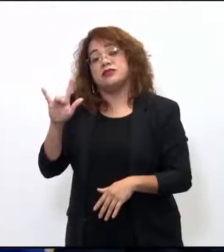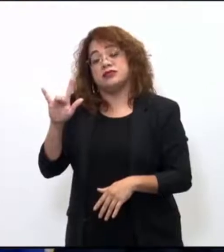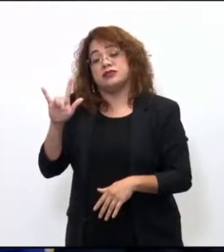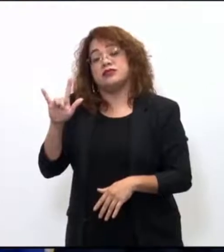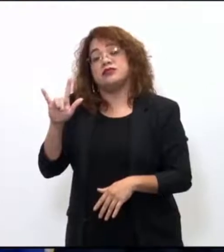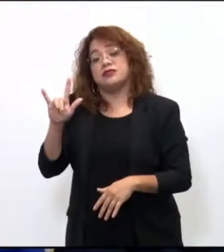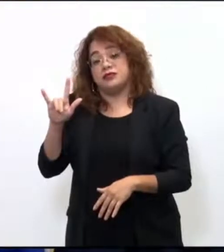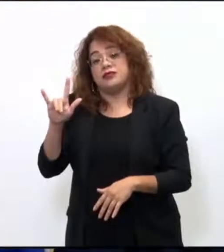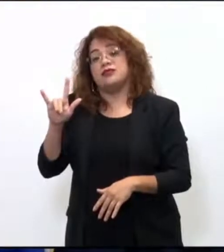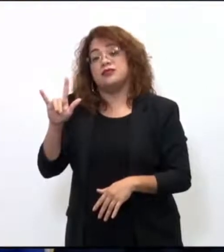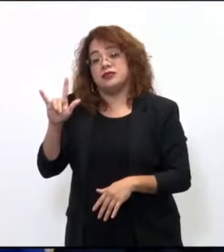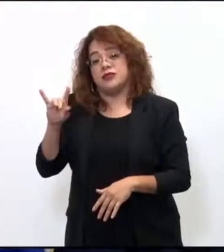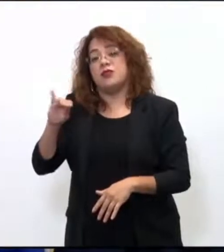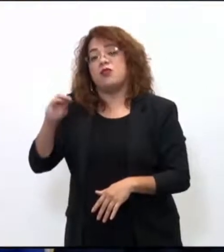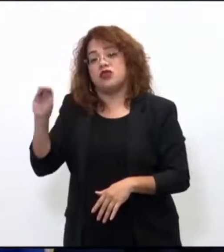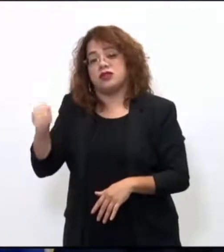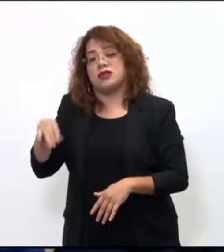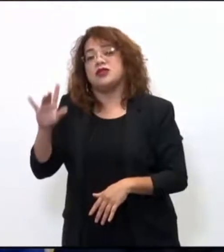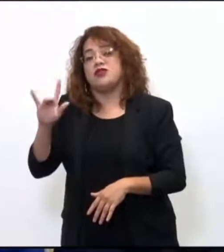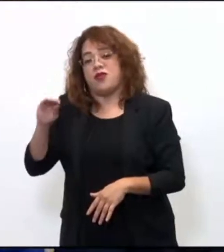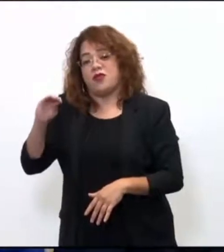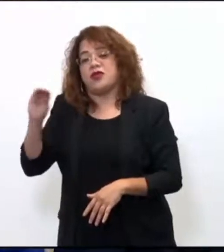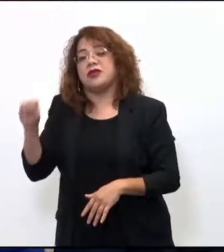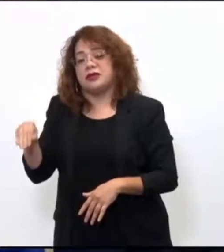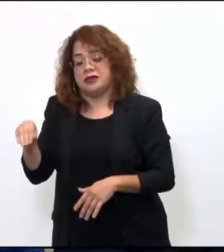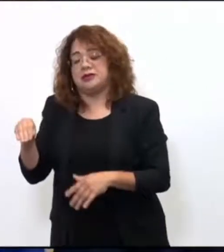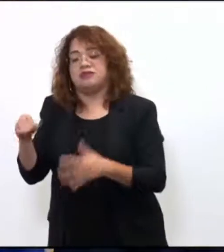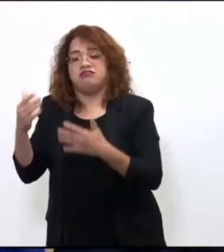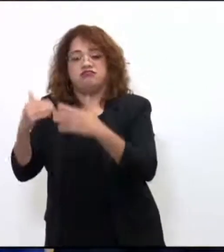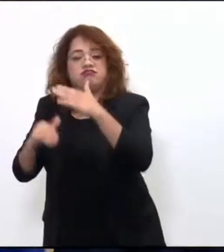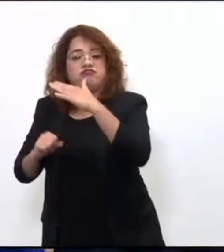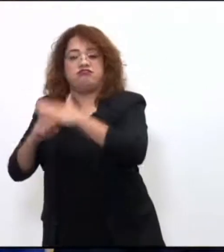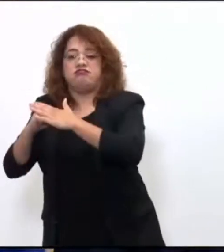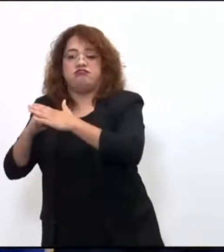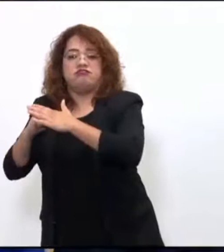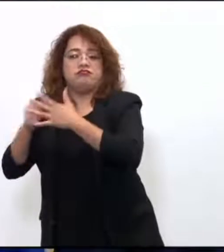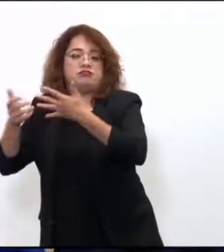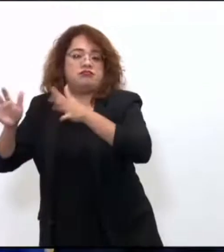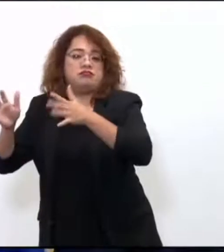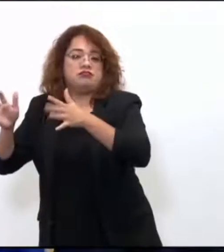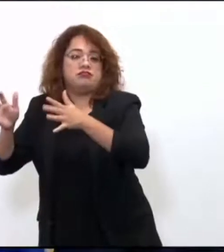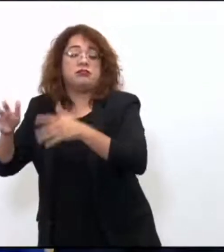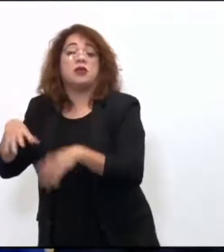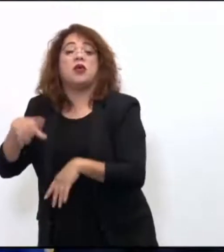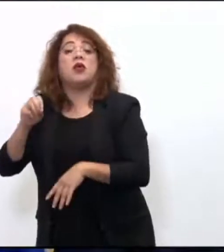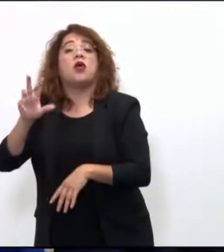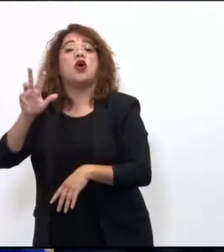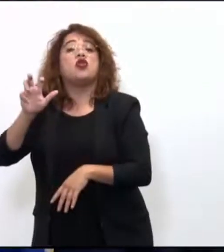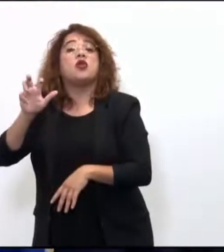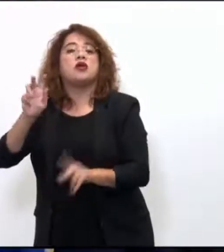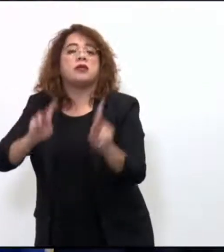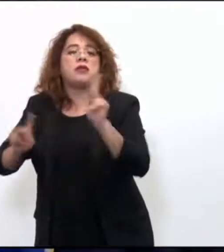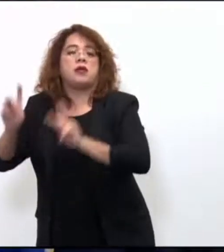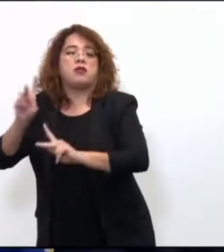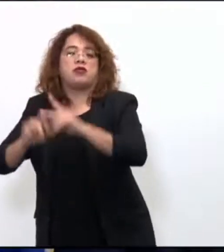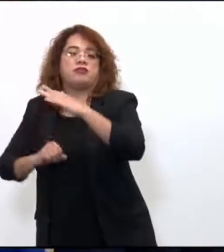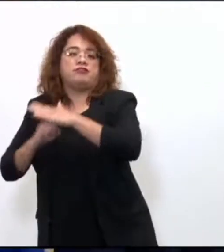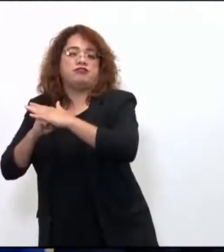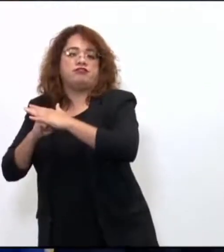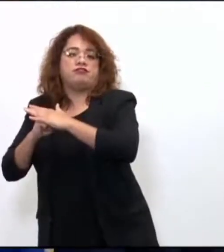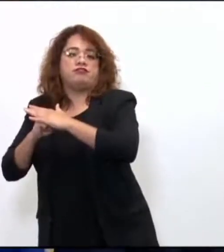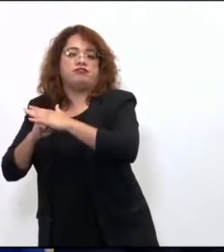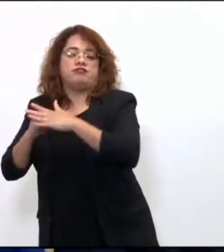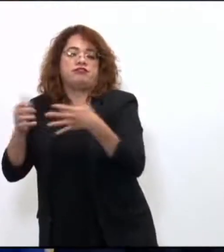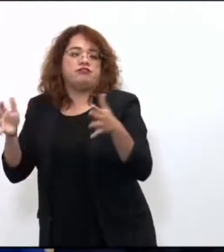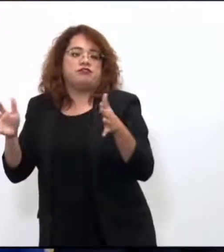del 25% de la carga máxima de ocupación o 300 personas, lo que